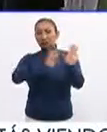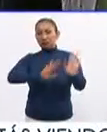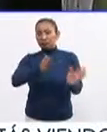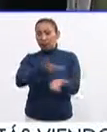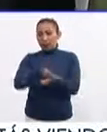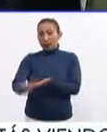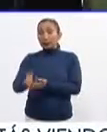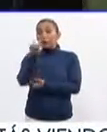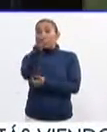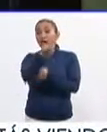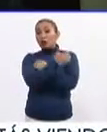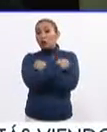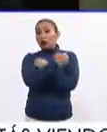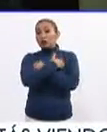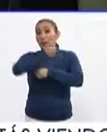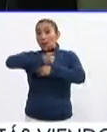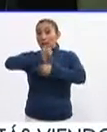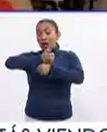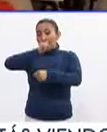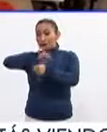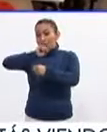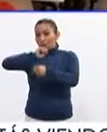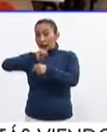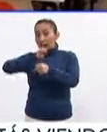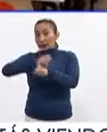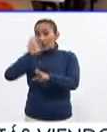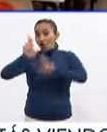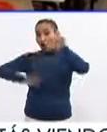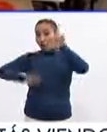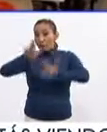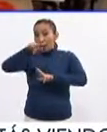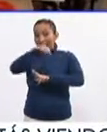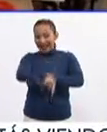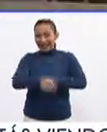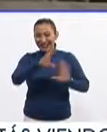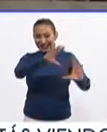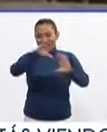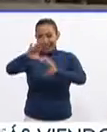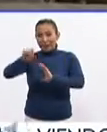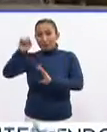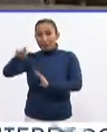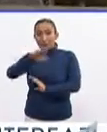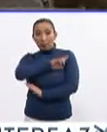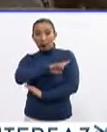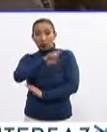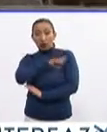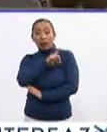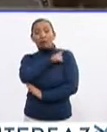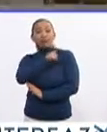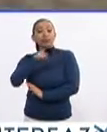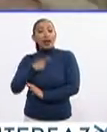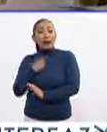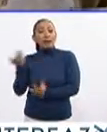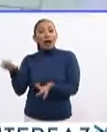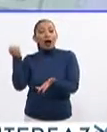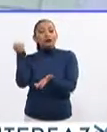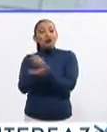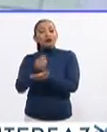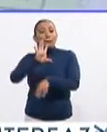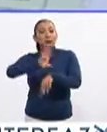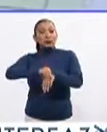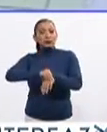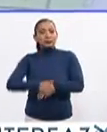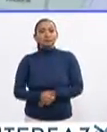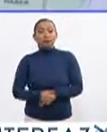religión. De ahí que la educación primaria, secundaria y normal, que fuera impartida por particulares, requiriera expresa